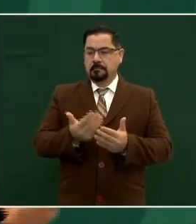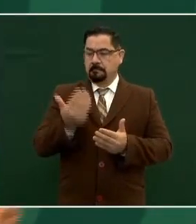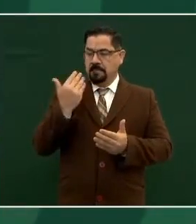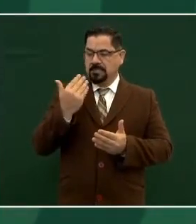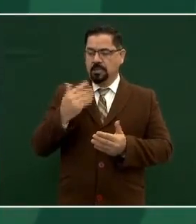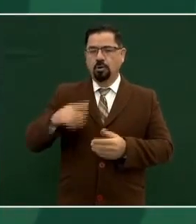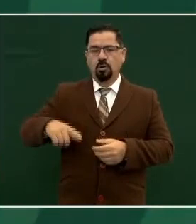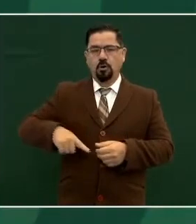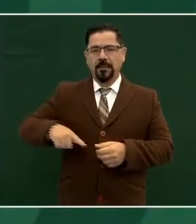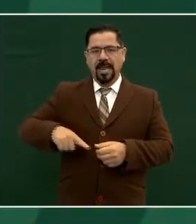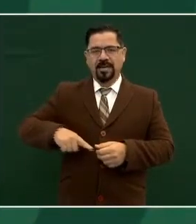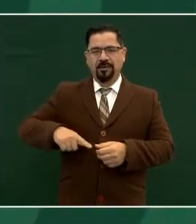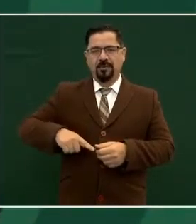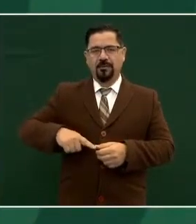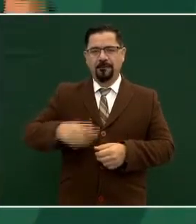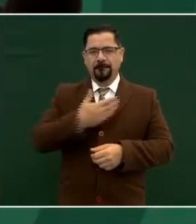Calderón